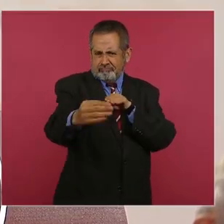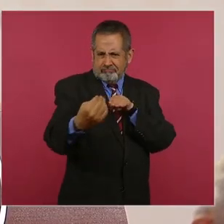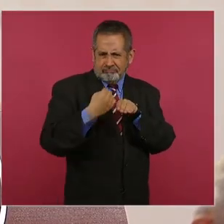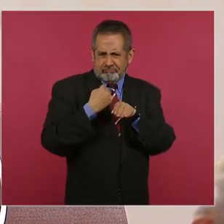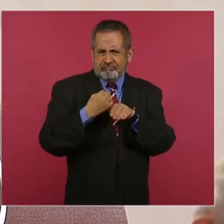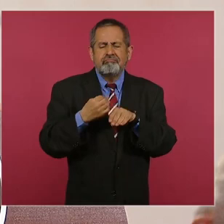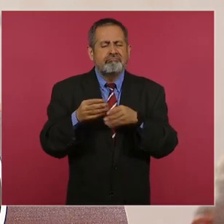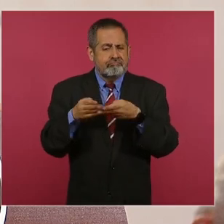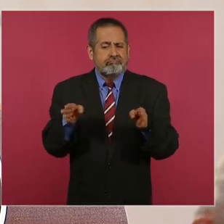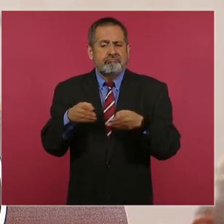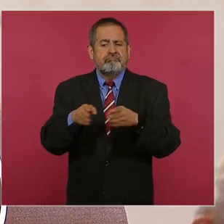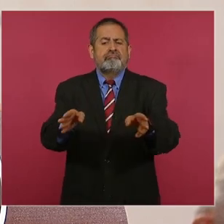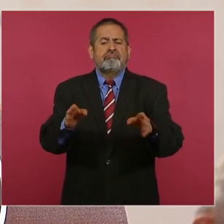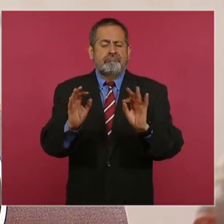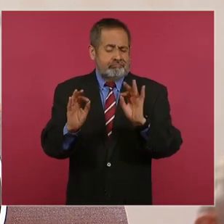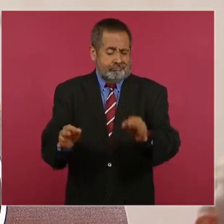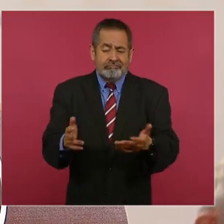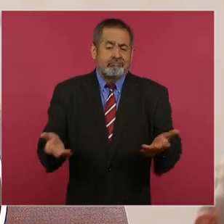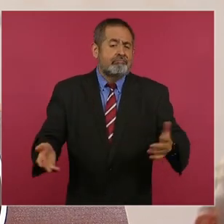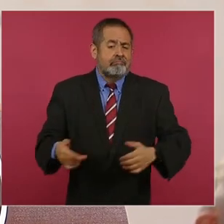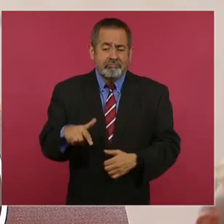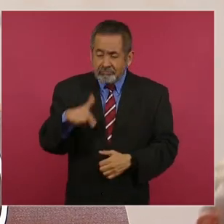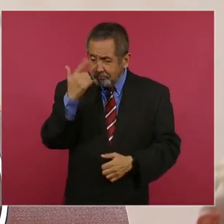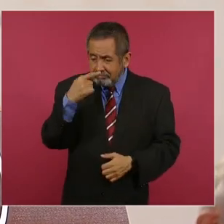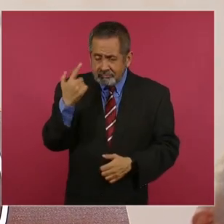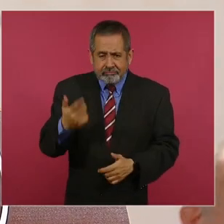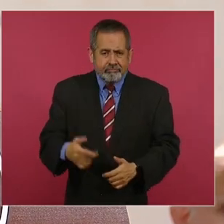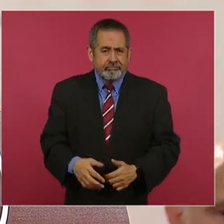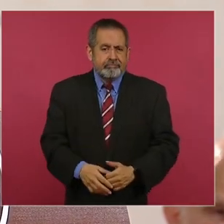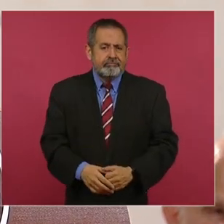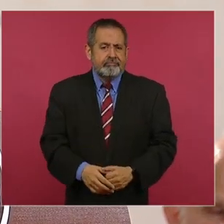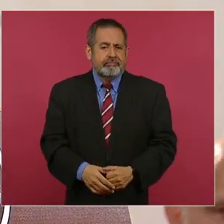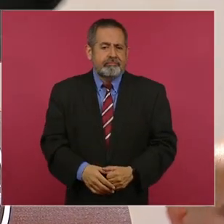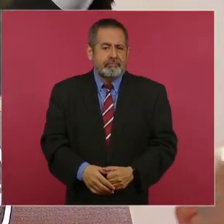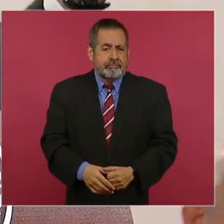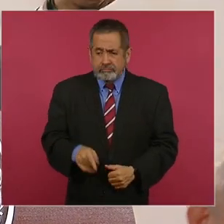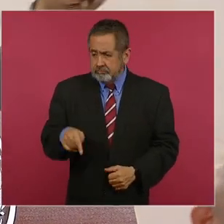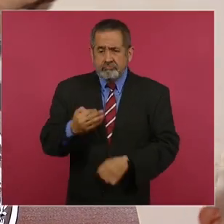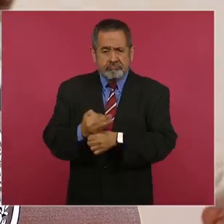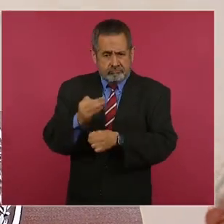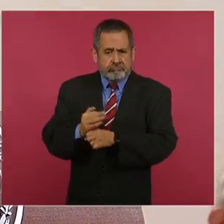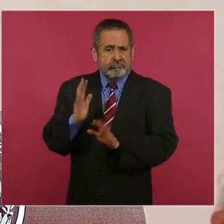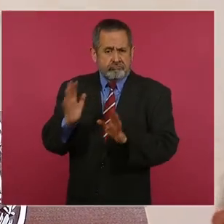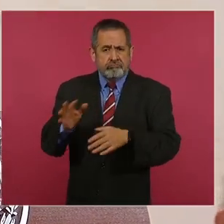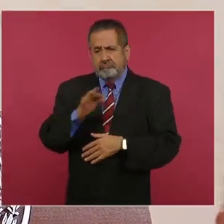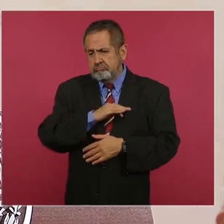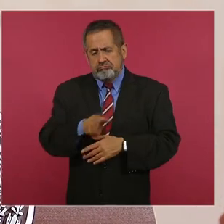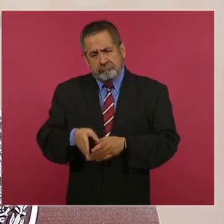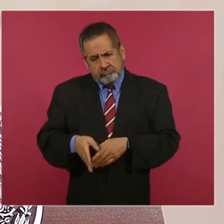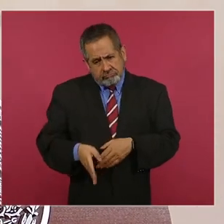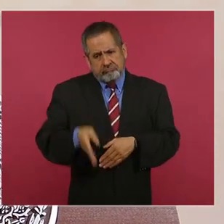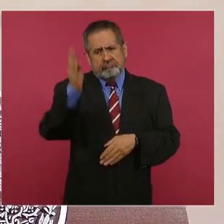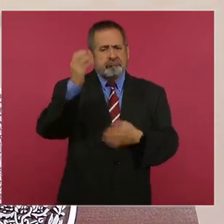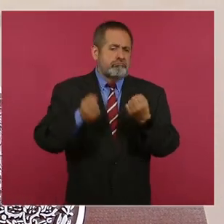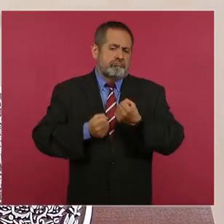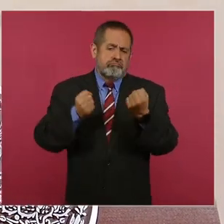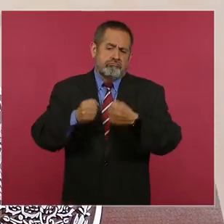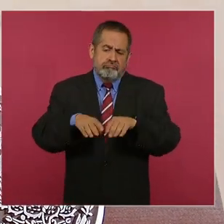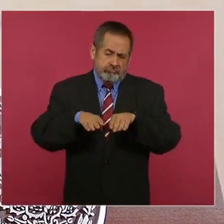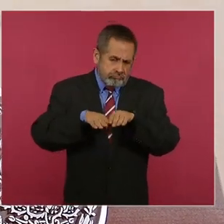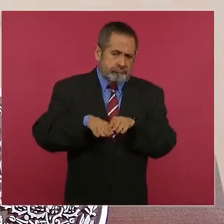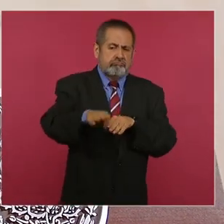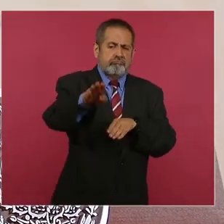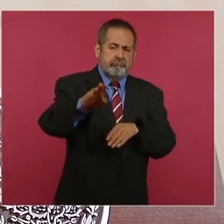se puede llegar por tierra Acapulco